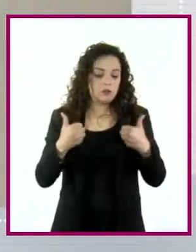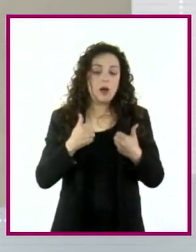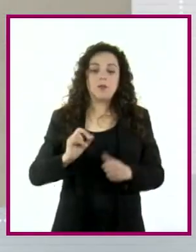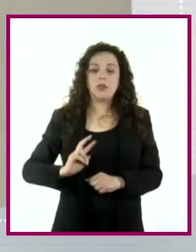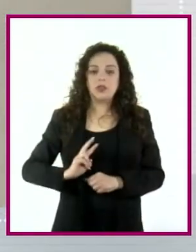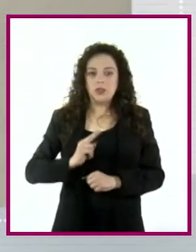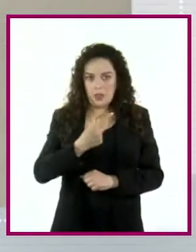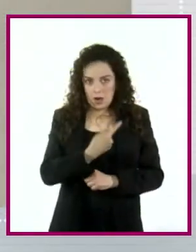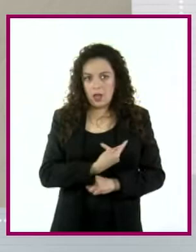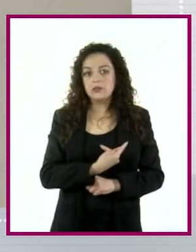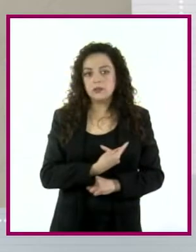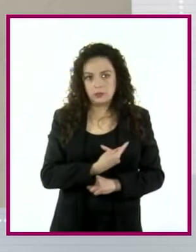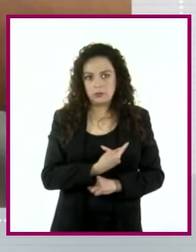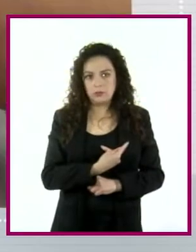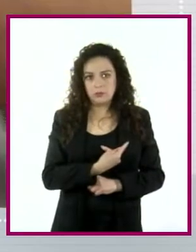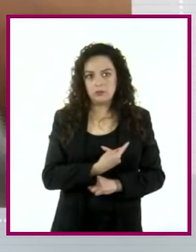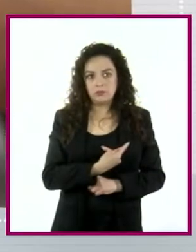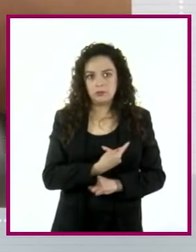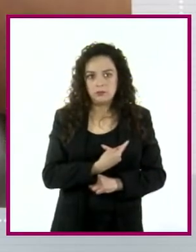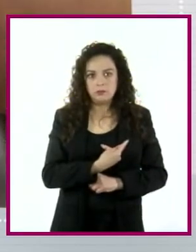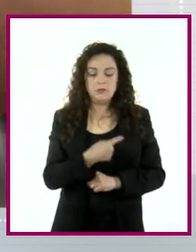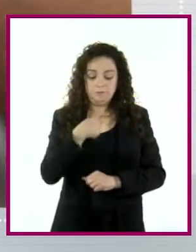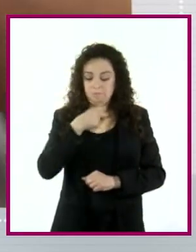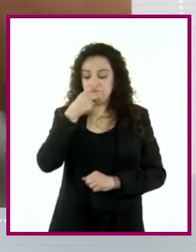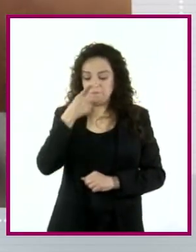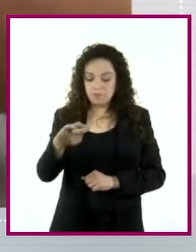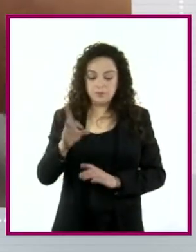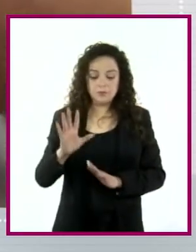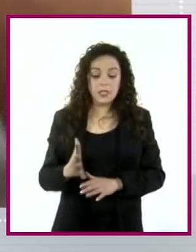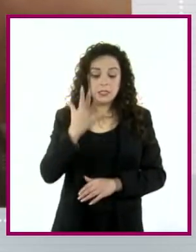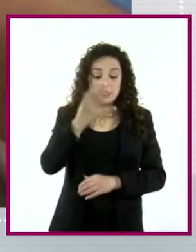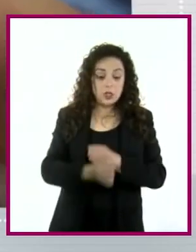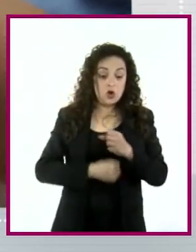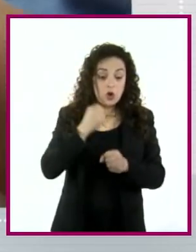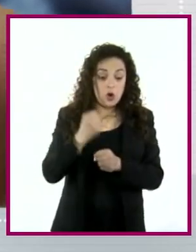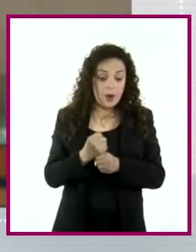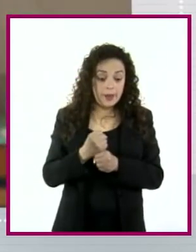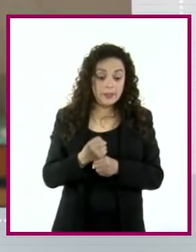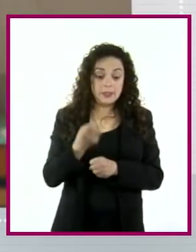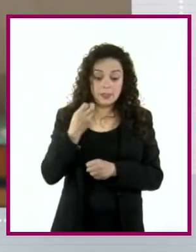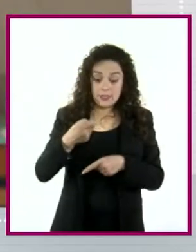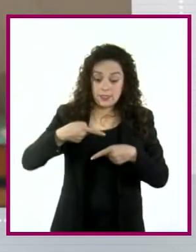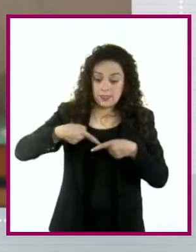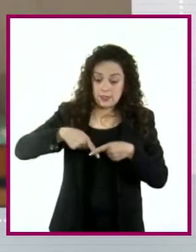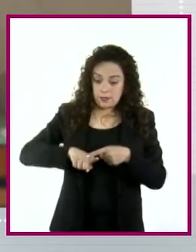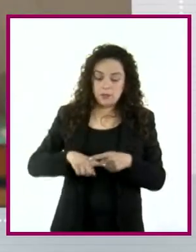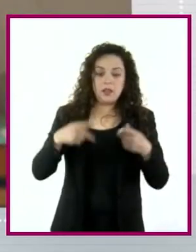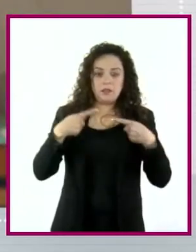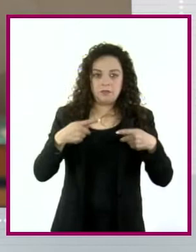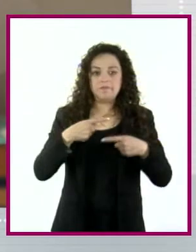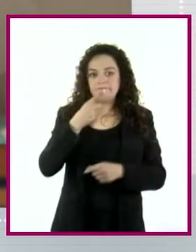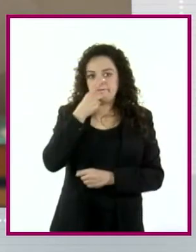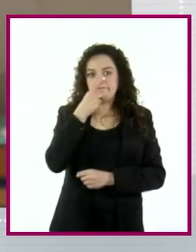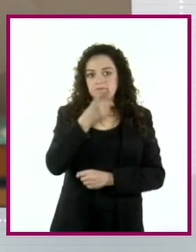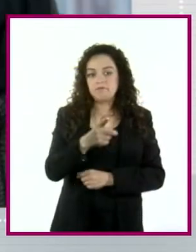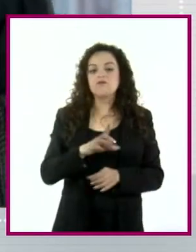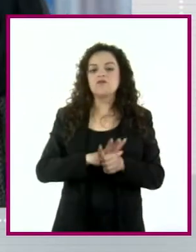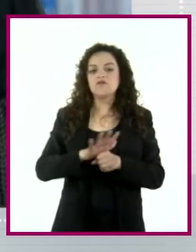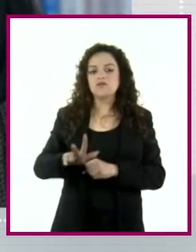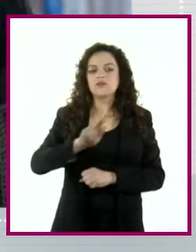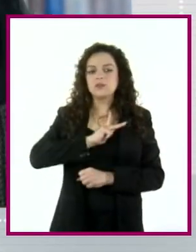Y lo que puedo decir es que a partir de los 5 años, la persona ya nos dice cuál es su identidad de